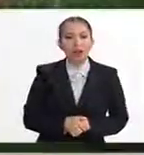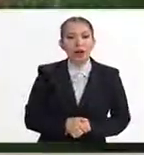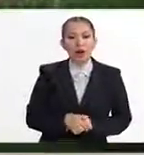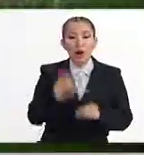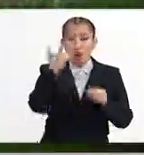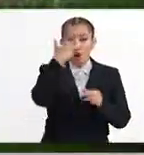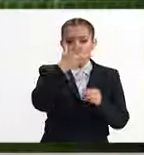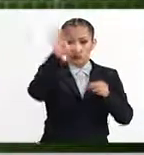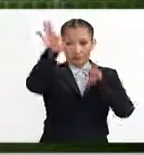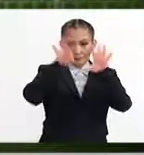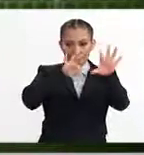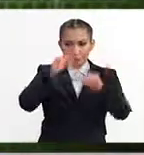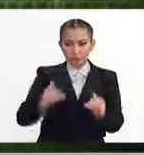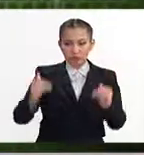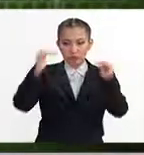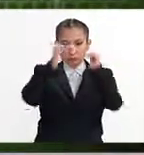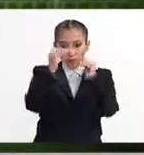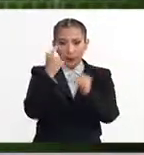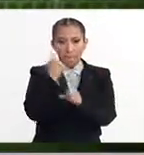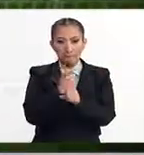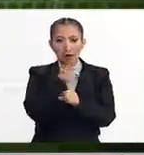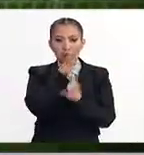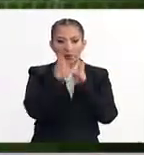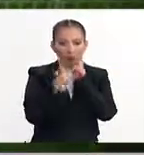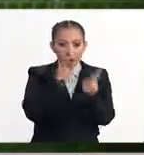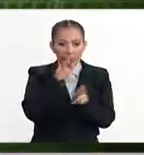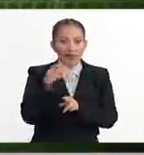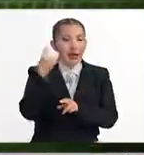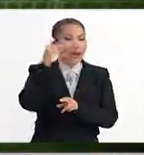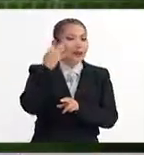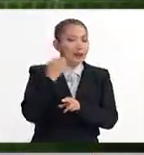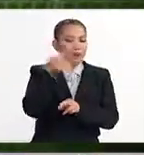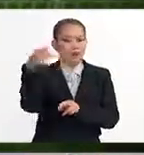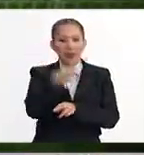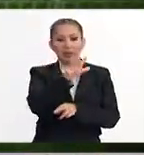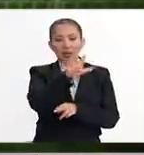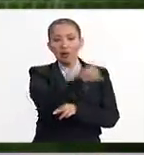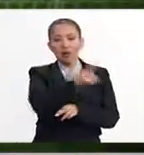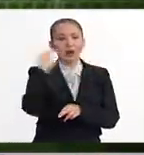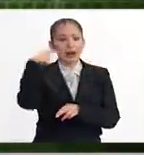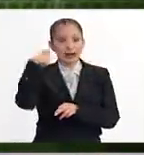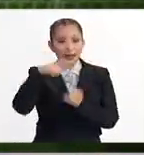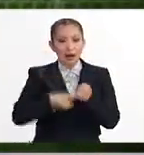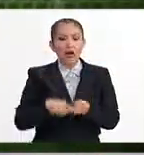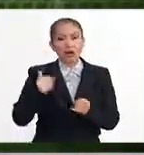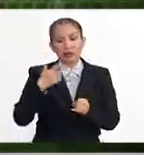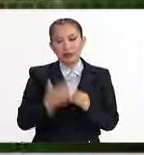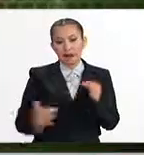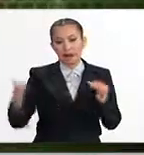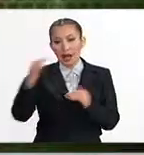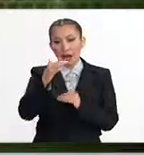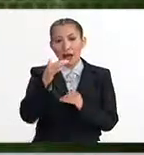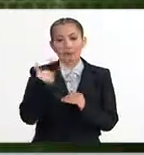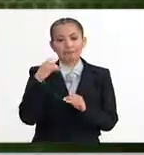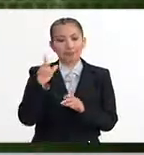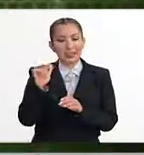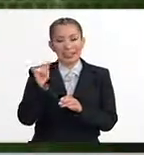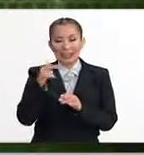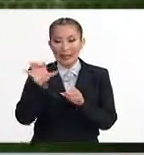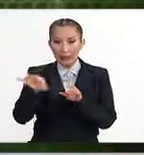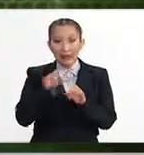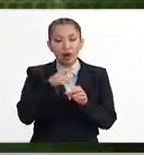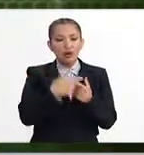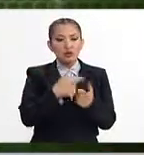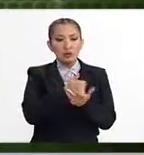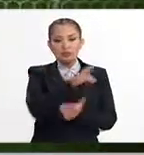los 8 que sucedieron. Bueno, pues primero los resultados. Tigres aplasta 5-1 a Querétaro y llega embaladito a la liguilla. Cruz